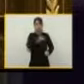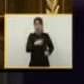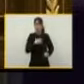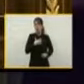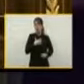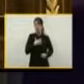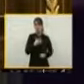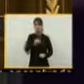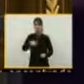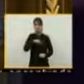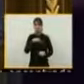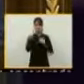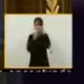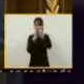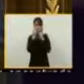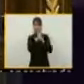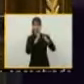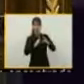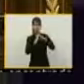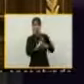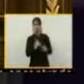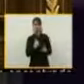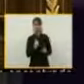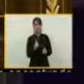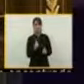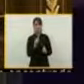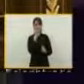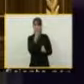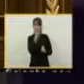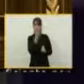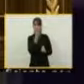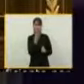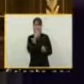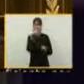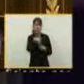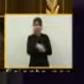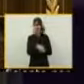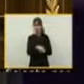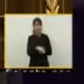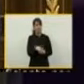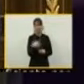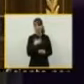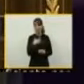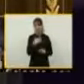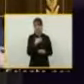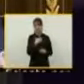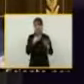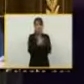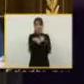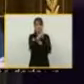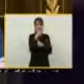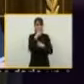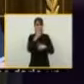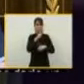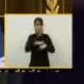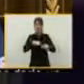al que se puede llegar en este momento. Y sí que creo que de las 200 medidas, la abrumadora mayoría son medidas que se pueden calificar clara y